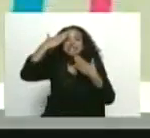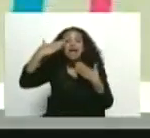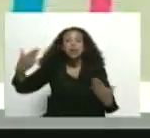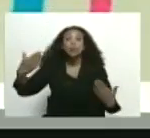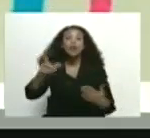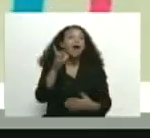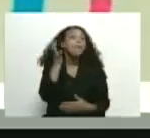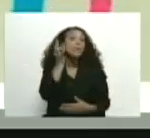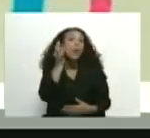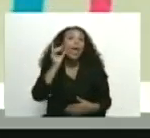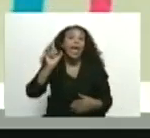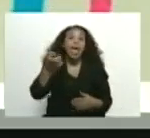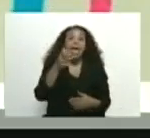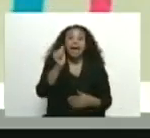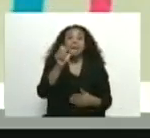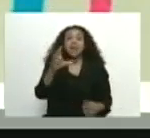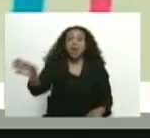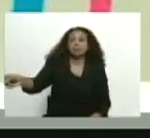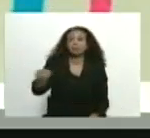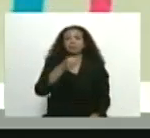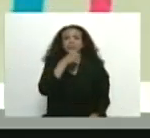Gabriela, pues, que agarró el teléfono,